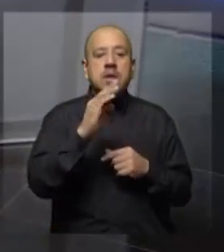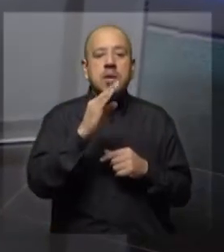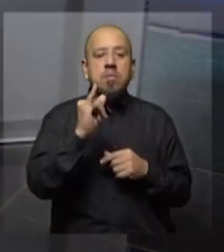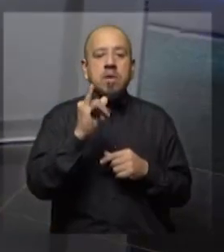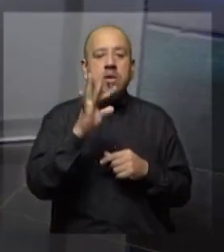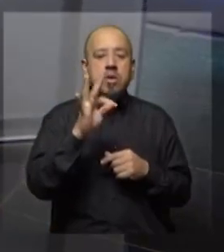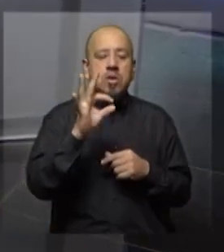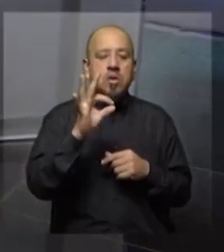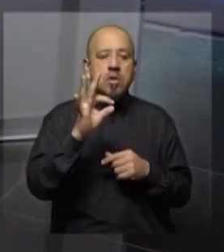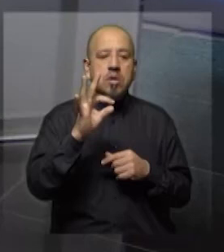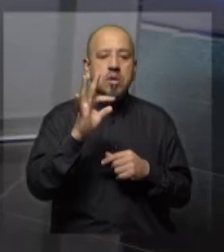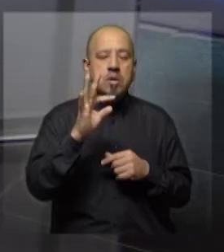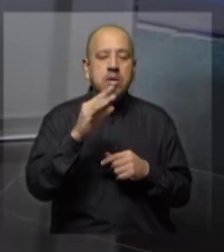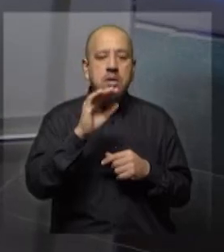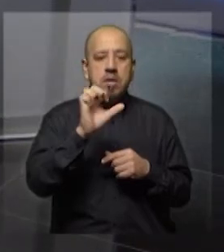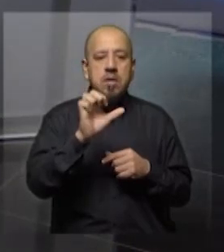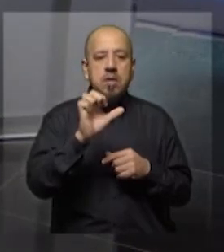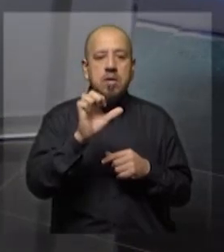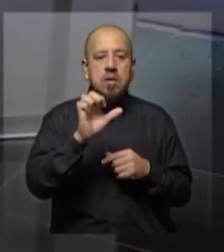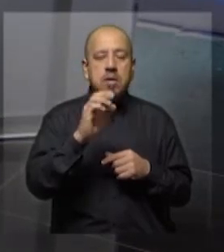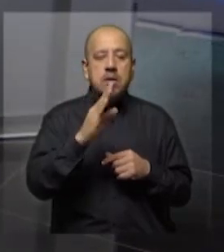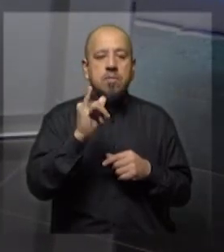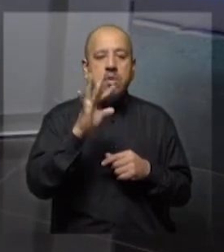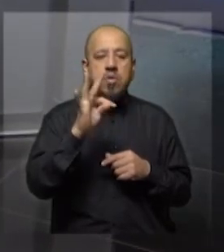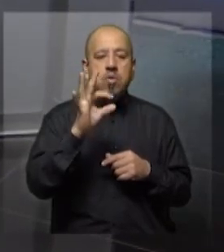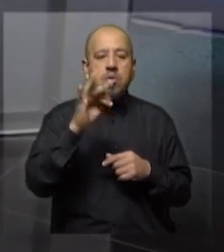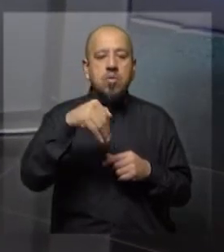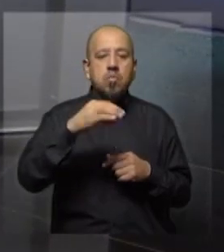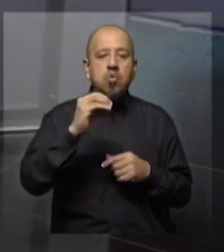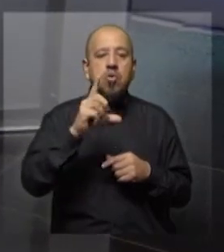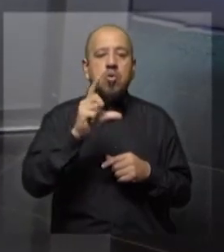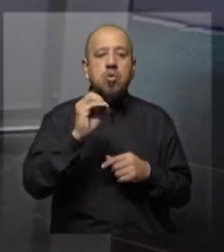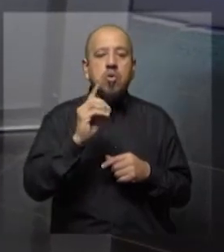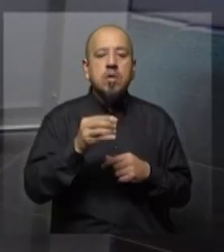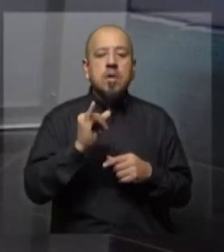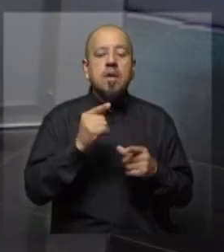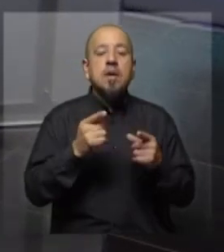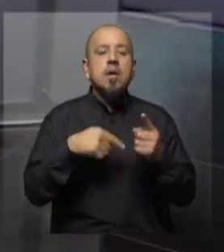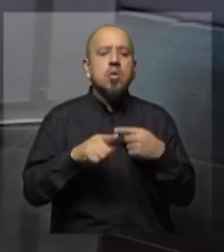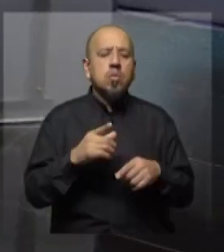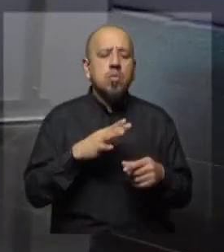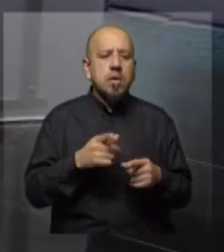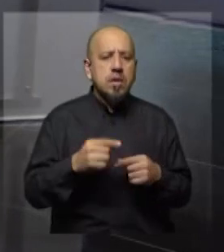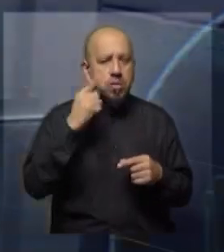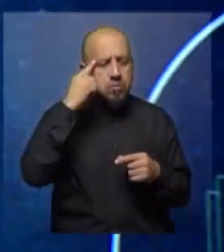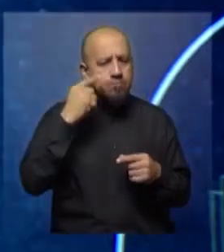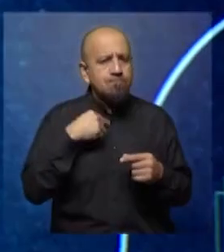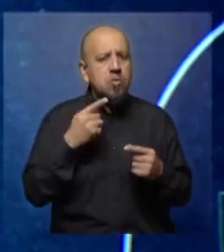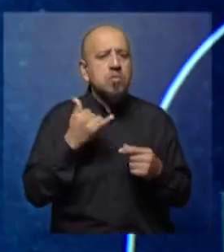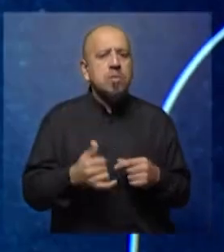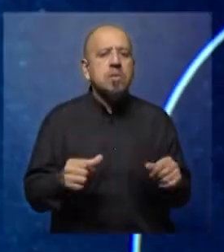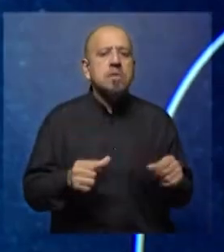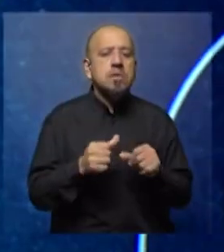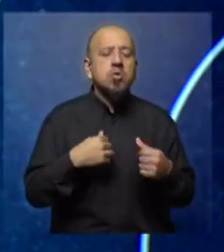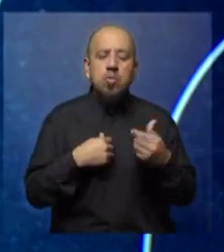el conocer sobre el el ser Digamos como deberíamos actuar y el